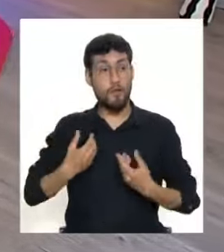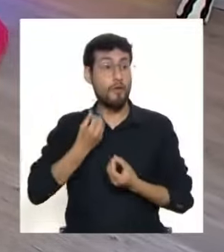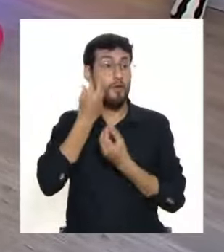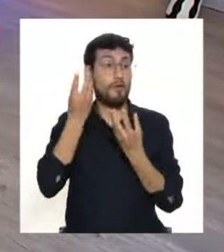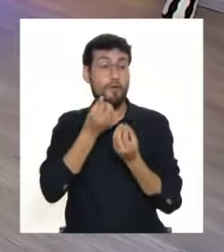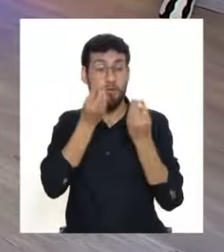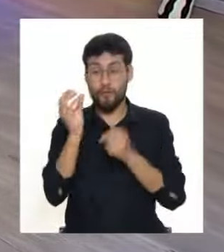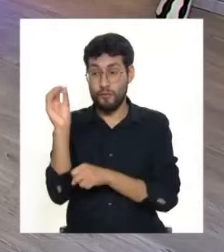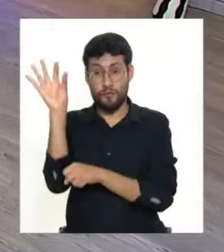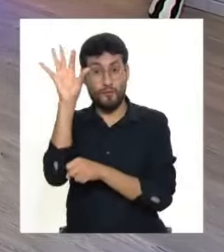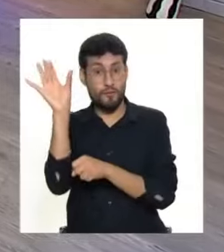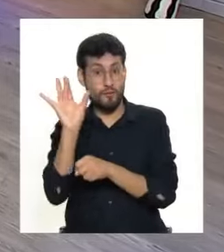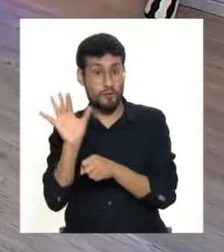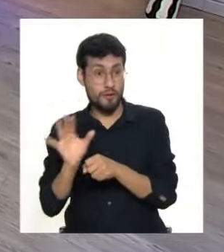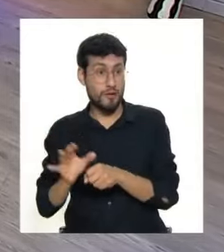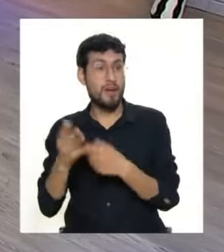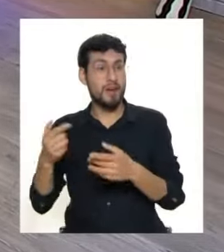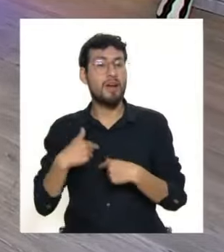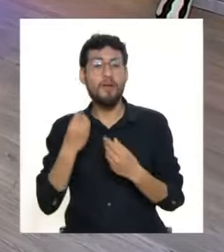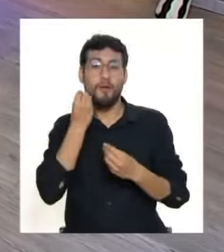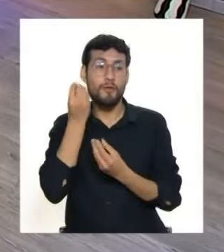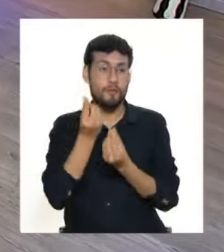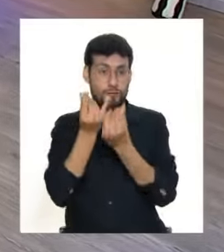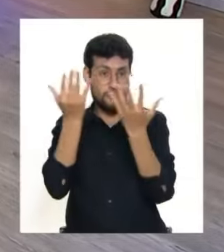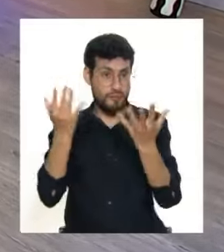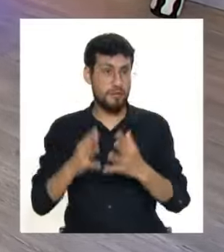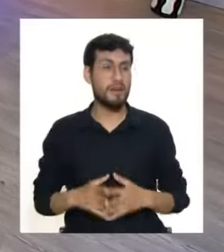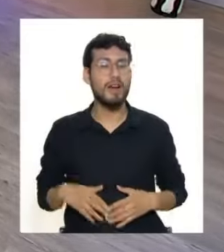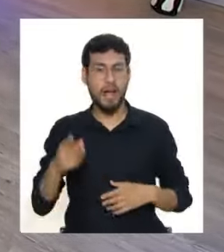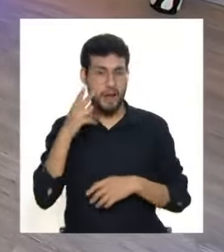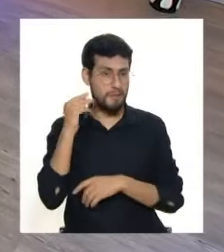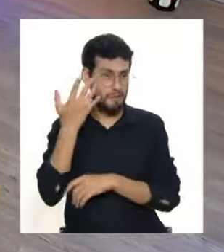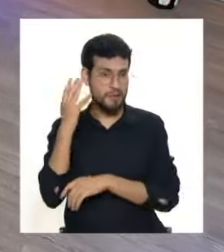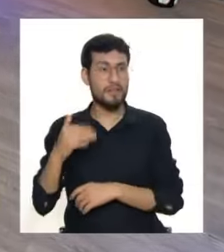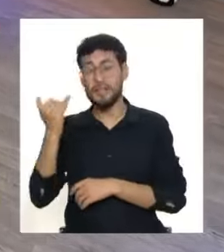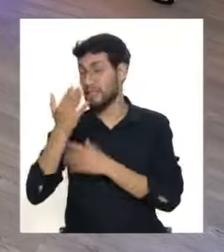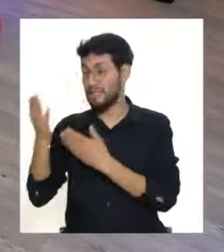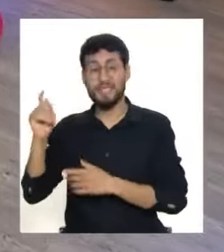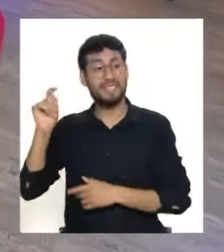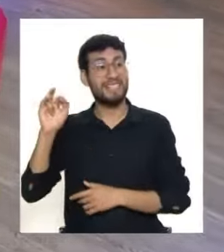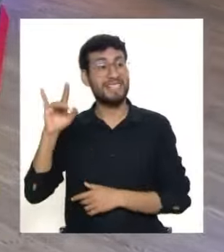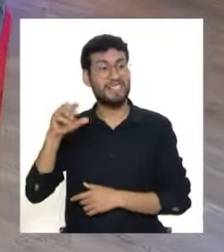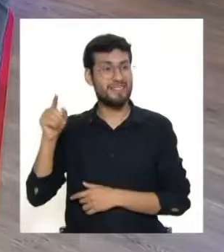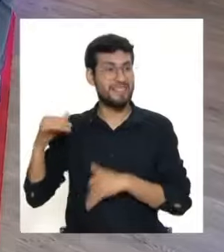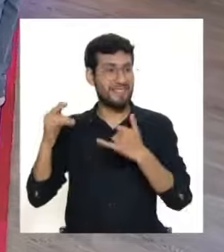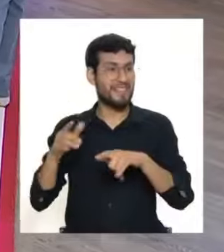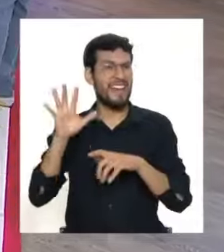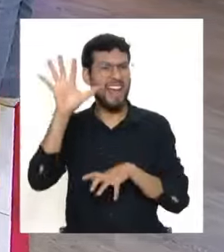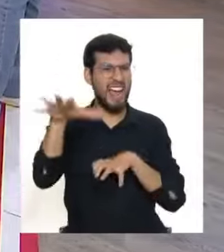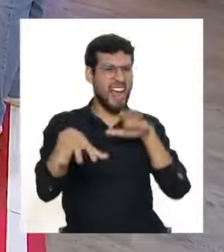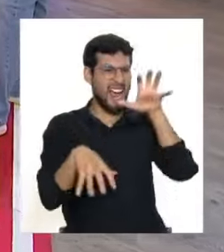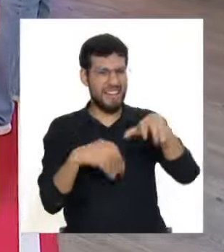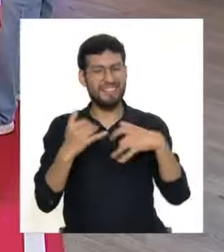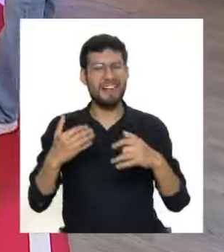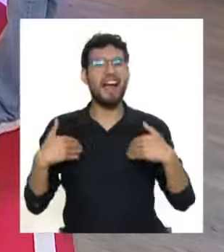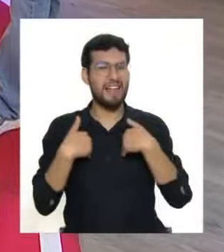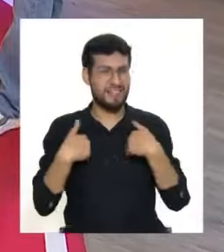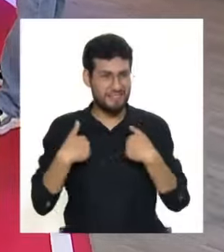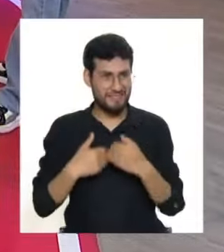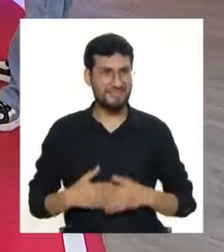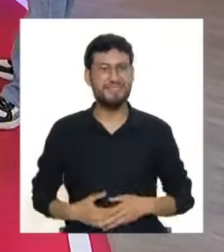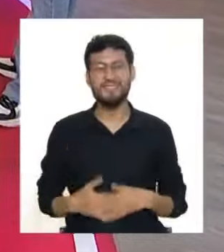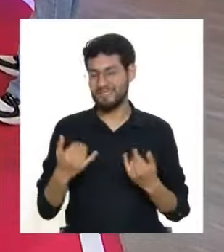todo lo que es la riqueza, nuestra gran flora de la Amazonía. Uh-huh. Y Tigrillos, que nos representa nuestra fauna,